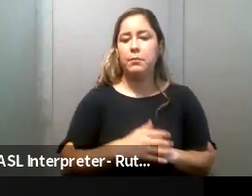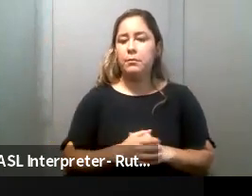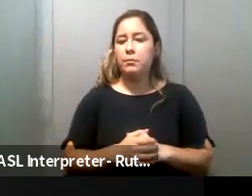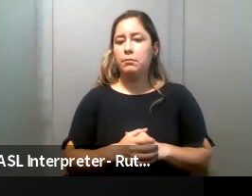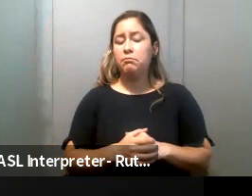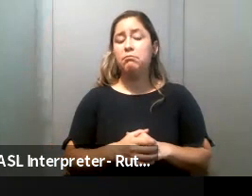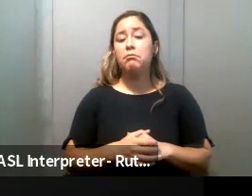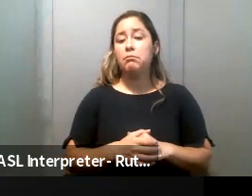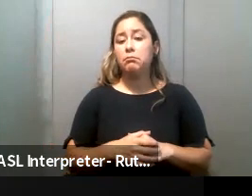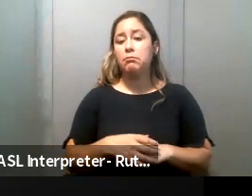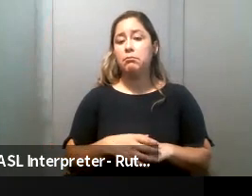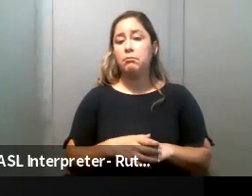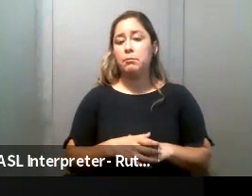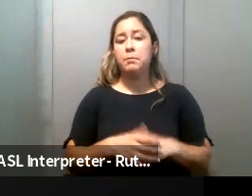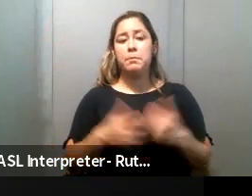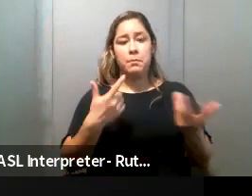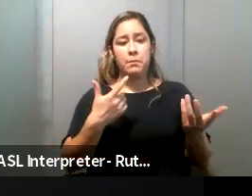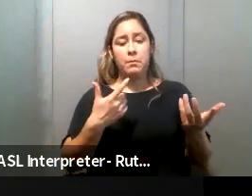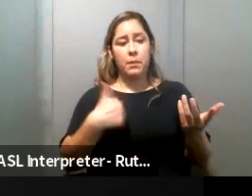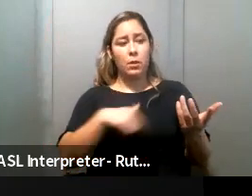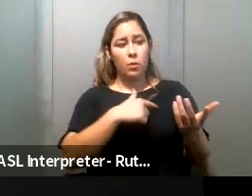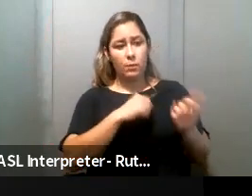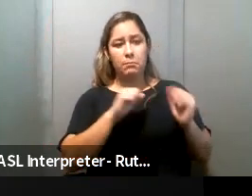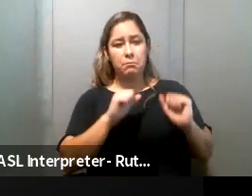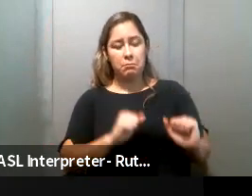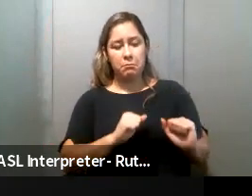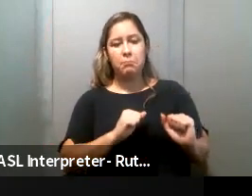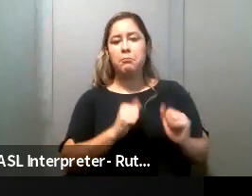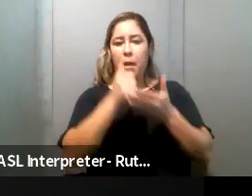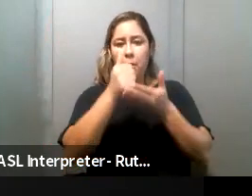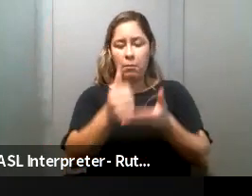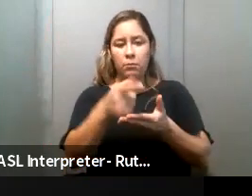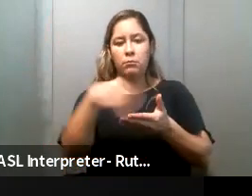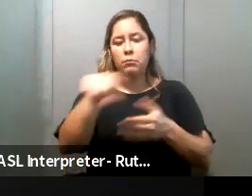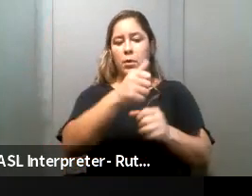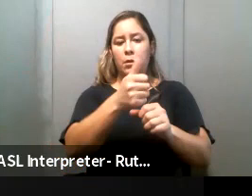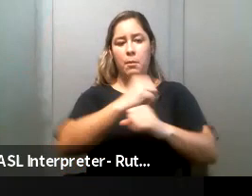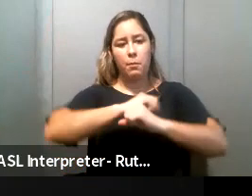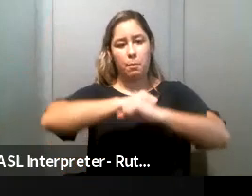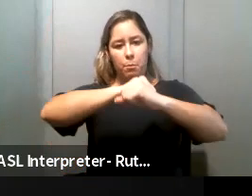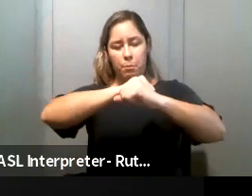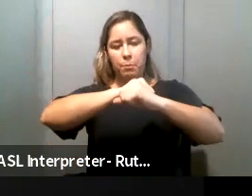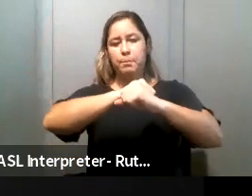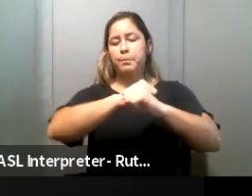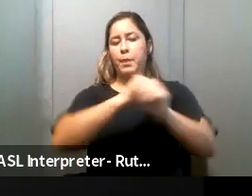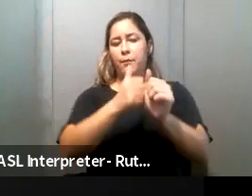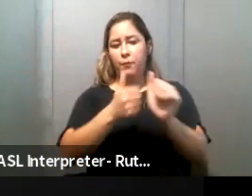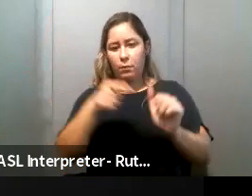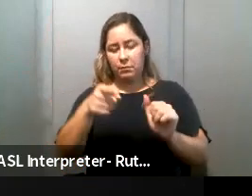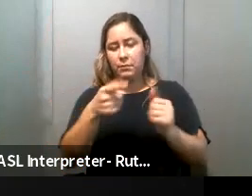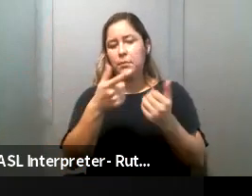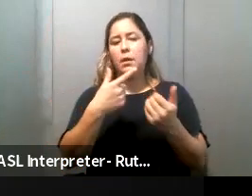prevención y la eliminación de la violencia y sabemos que es necesario los pasos pequeños para que